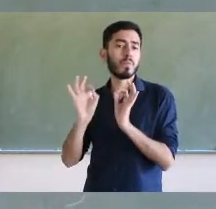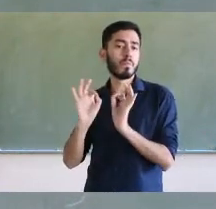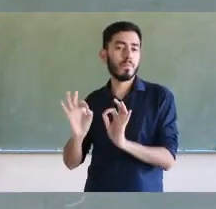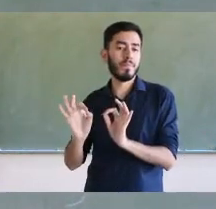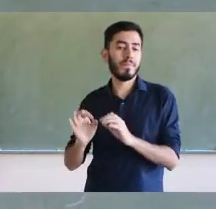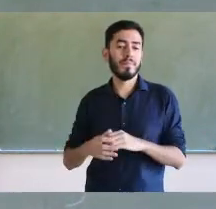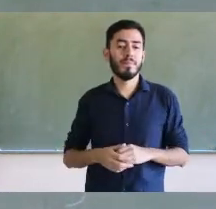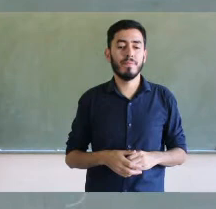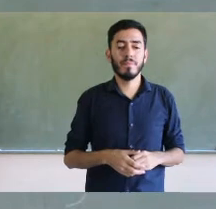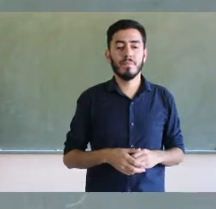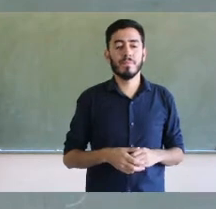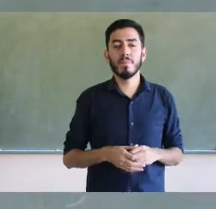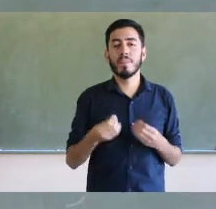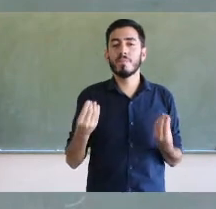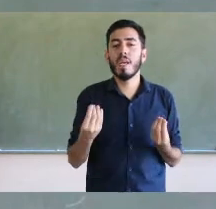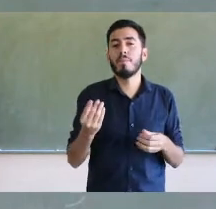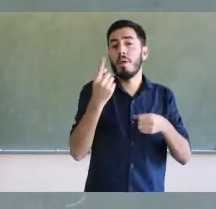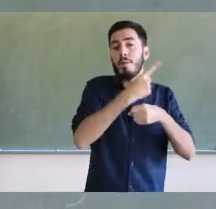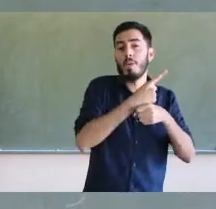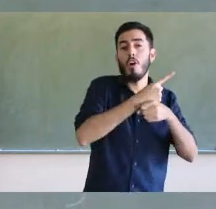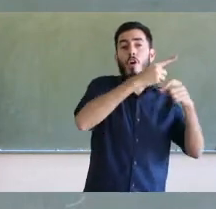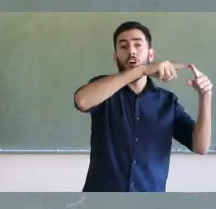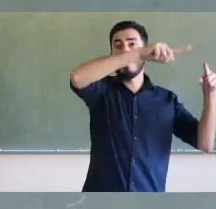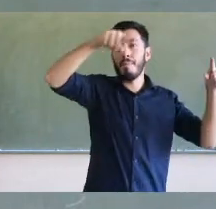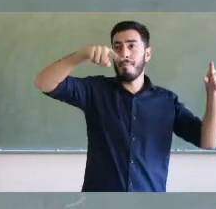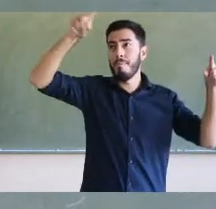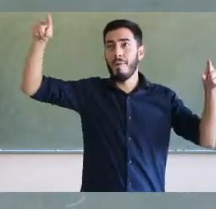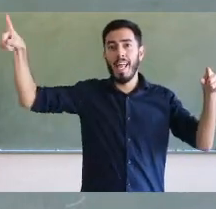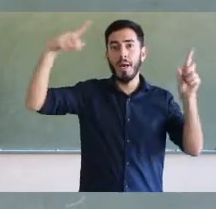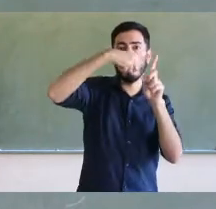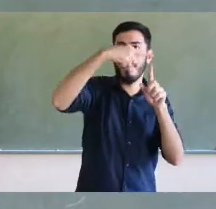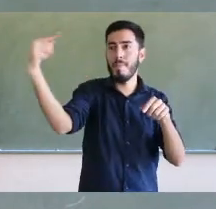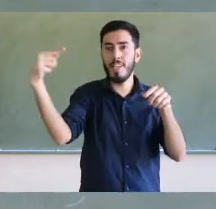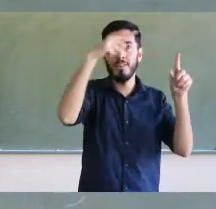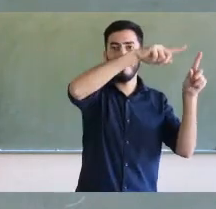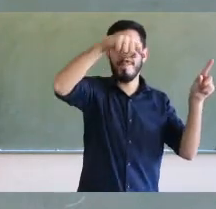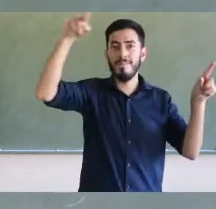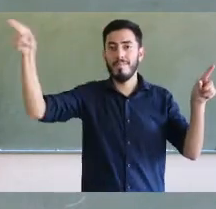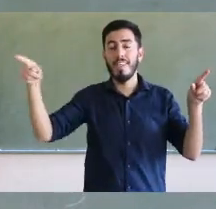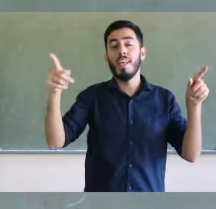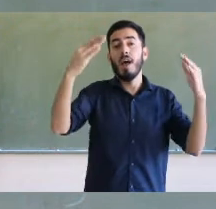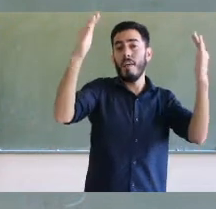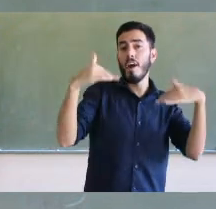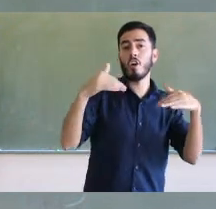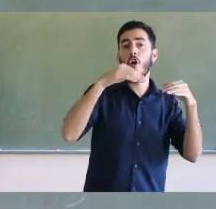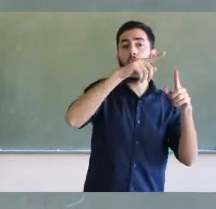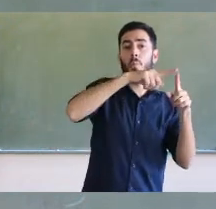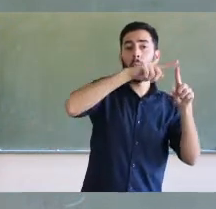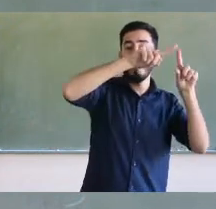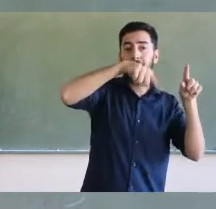combinado. ¿Qué es lo que hicimos? Separamos en términos, resolvimos lo que estaba dentro de raíces y paréntesis,